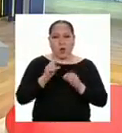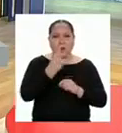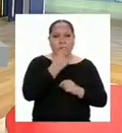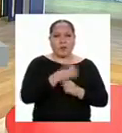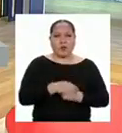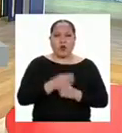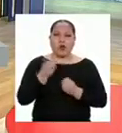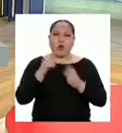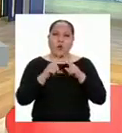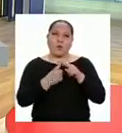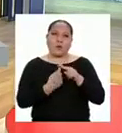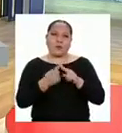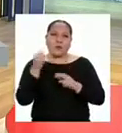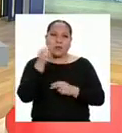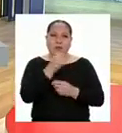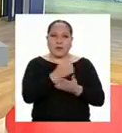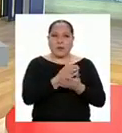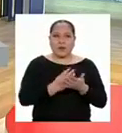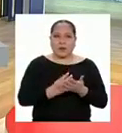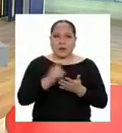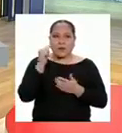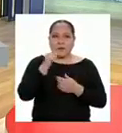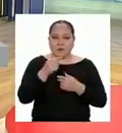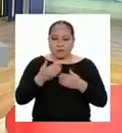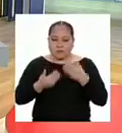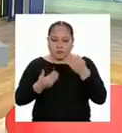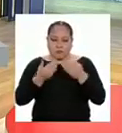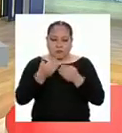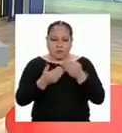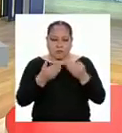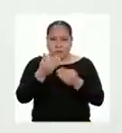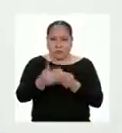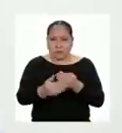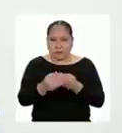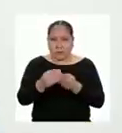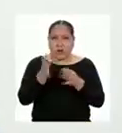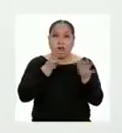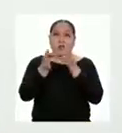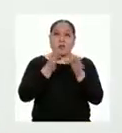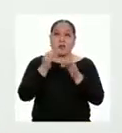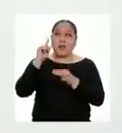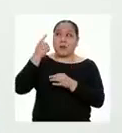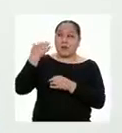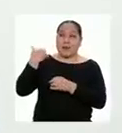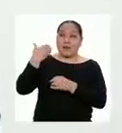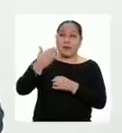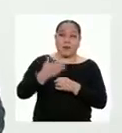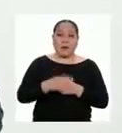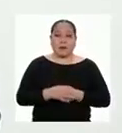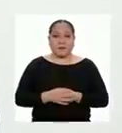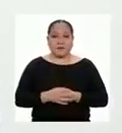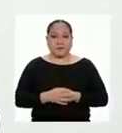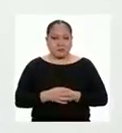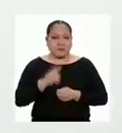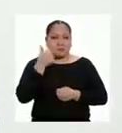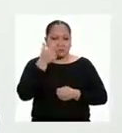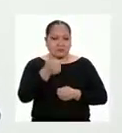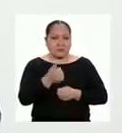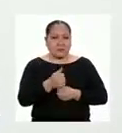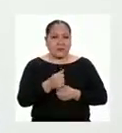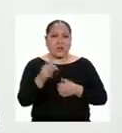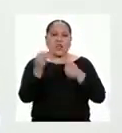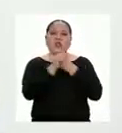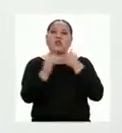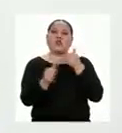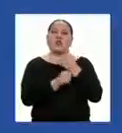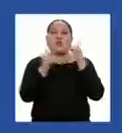inicia. En ese sentido, como una continuación de lo explicado en la primera parte. Buena observación. ¿Qué me dices del subtema